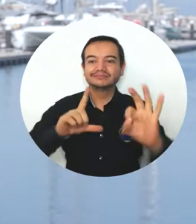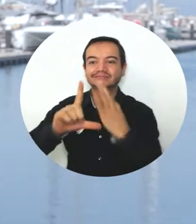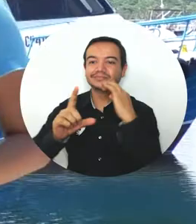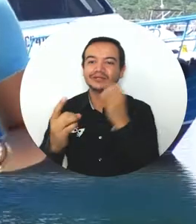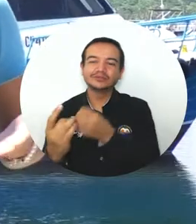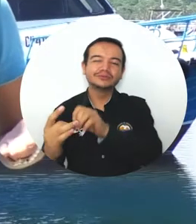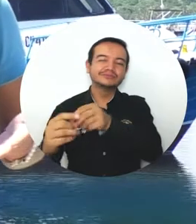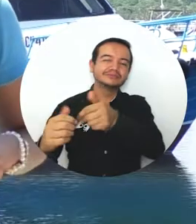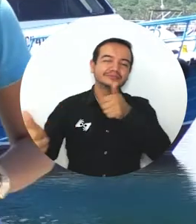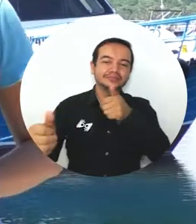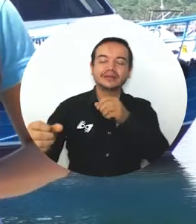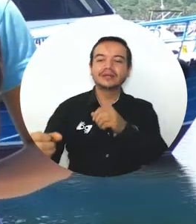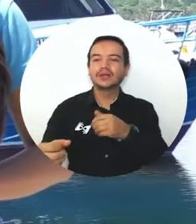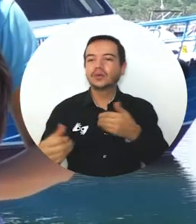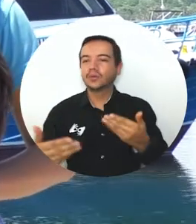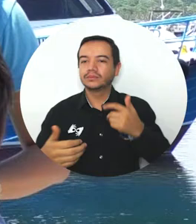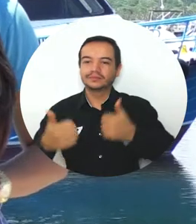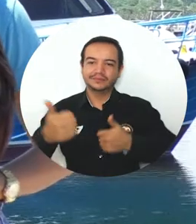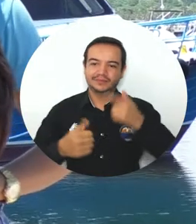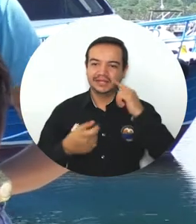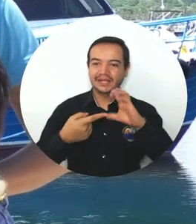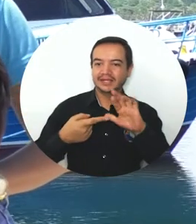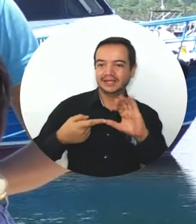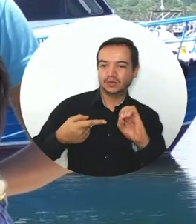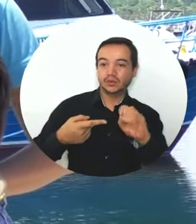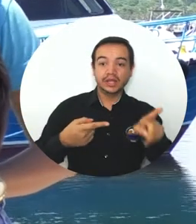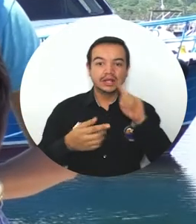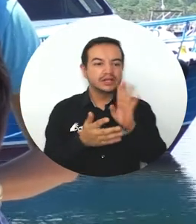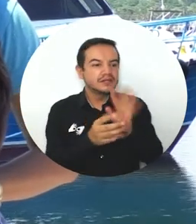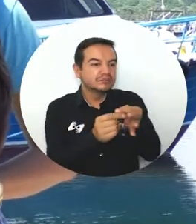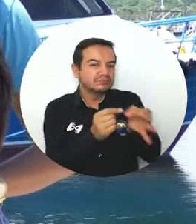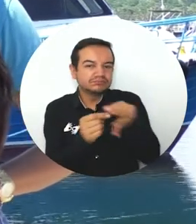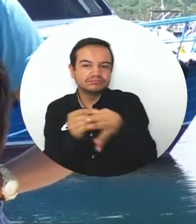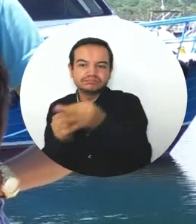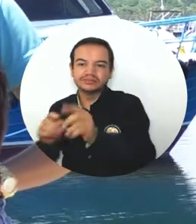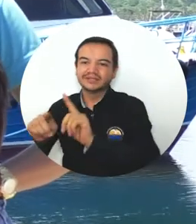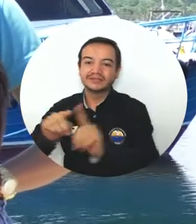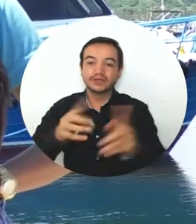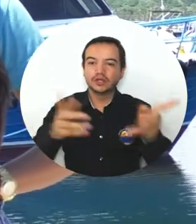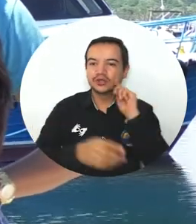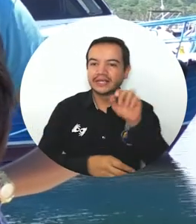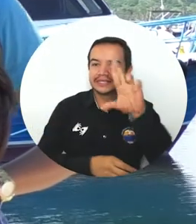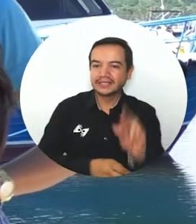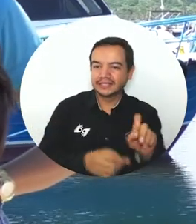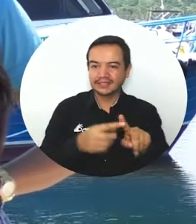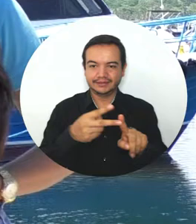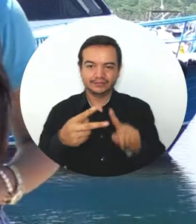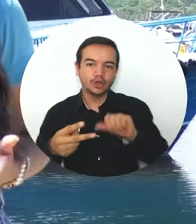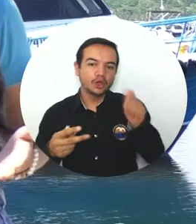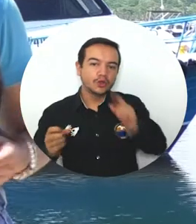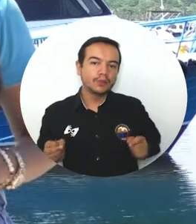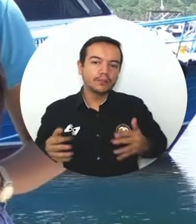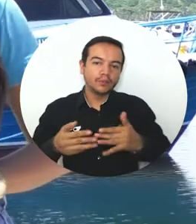Oportunidades CREO llegaron a la Alma Mater desde municipios como Aguachica, Pelaya, Copey y Astrea en el Cesar, Mocoa,